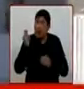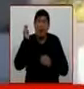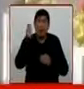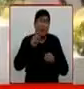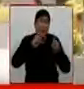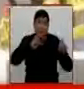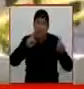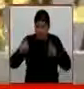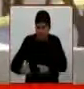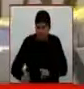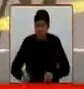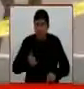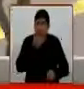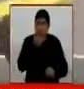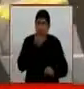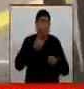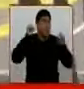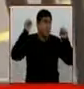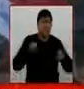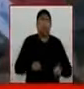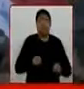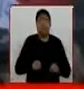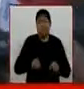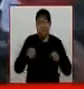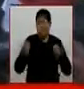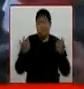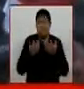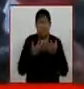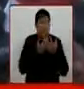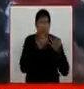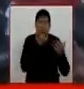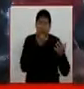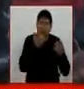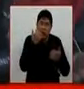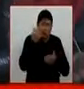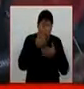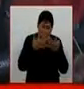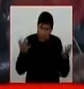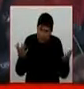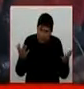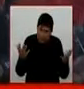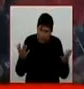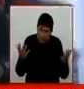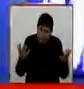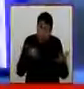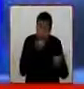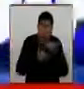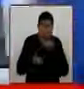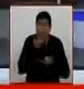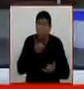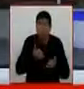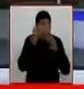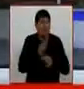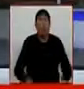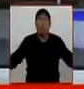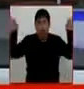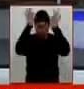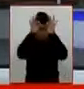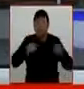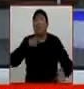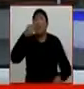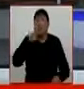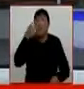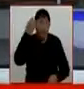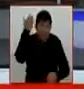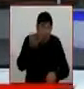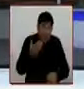testigos del hecho a efectos de poder corroborar qué es exactamente lo que ha pasado en ese departamento. Es importante